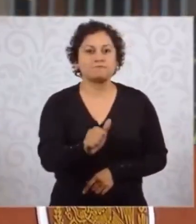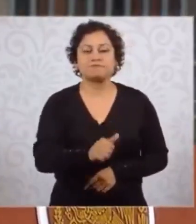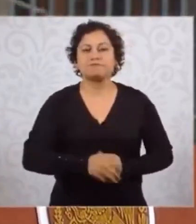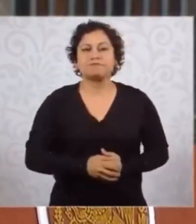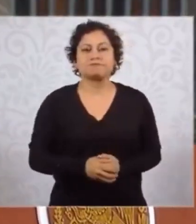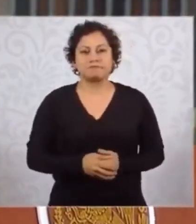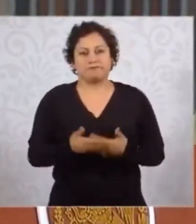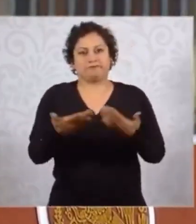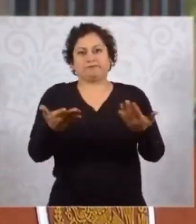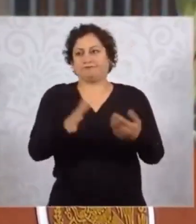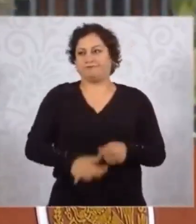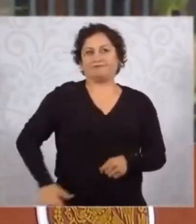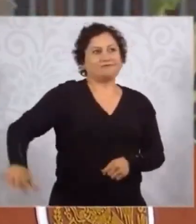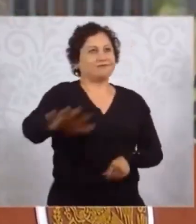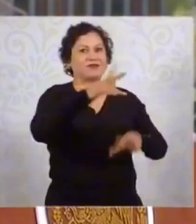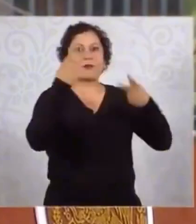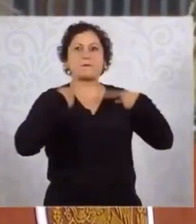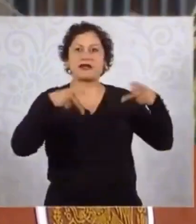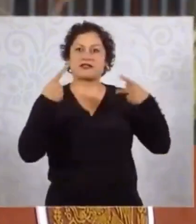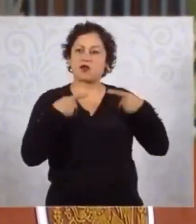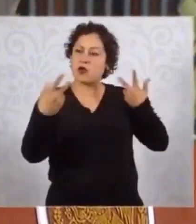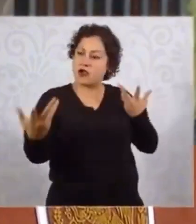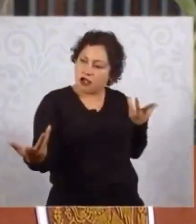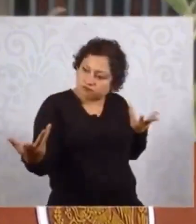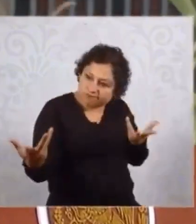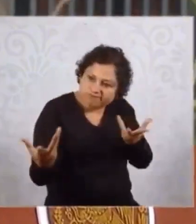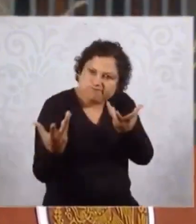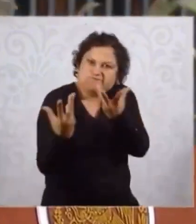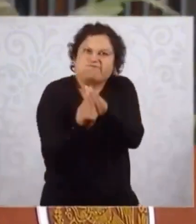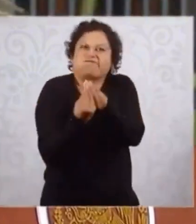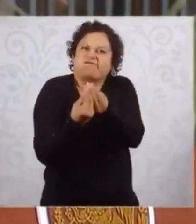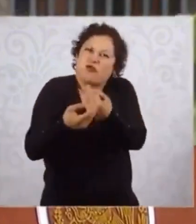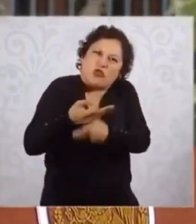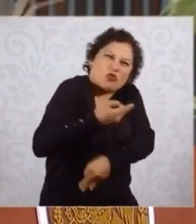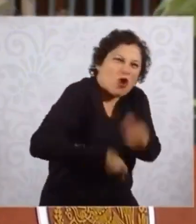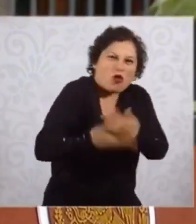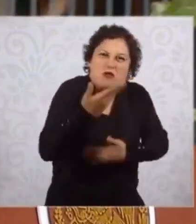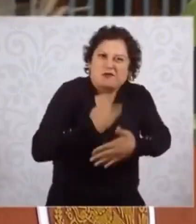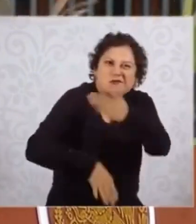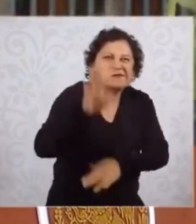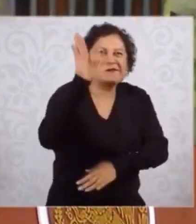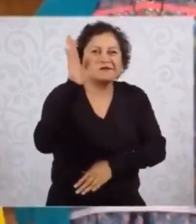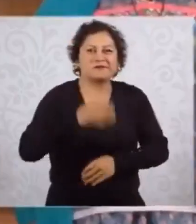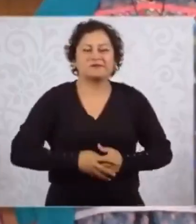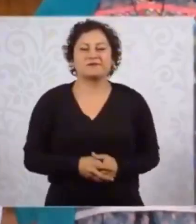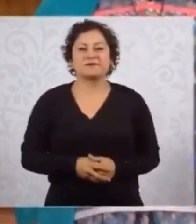con el pueblo todo, sin el pueblo.